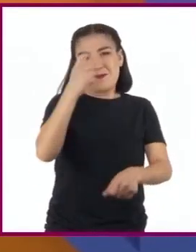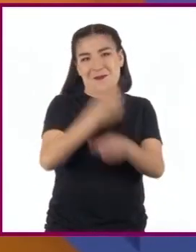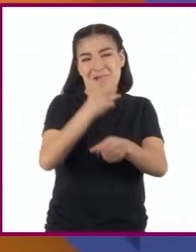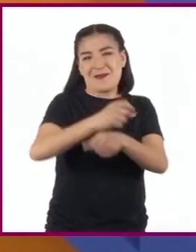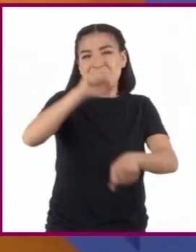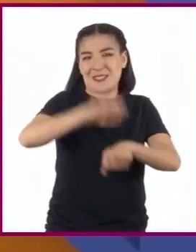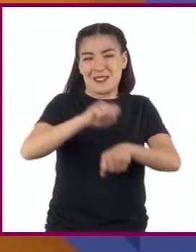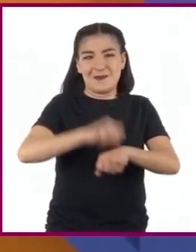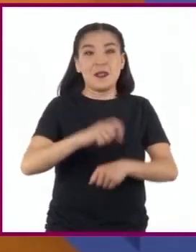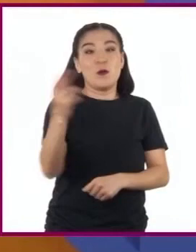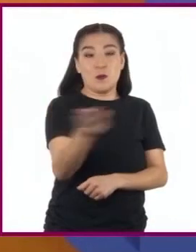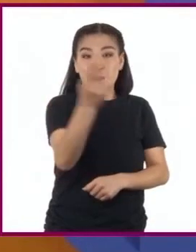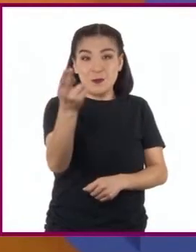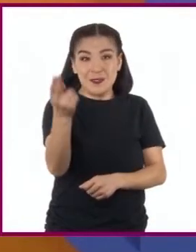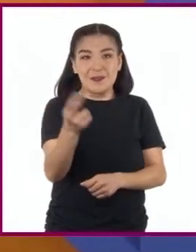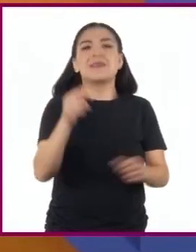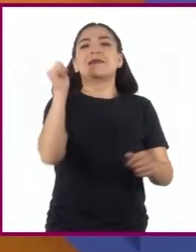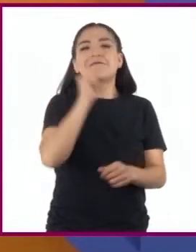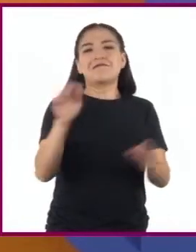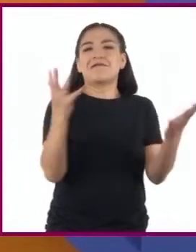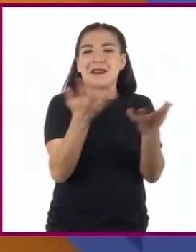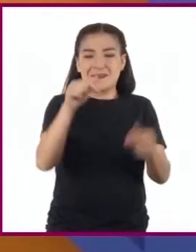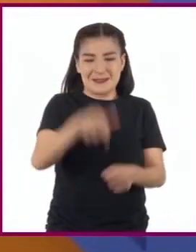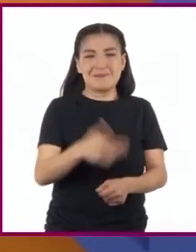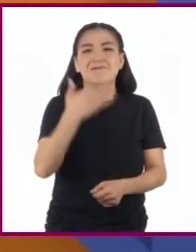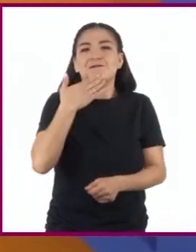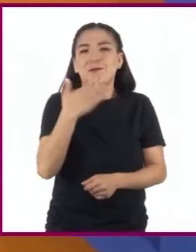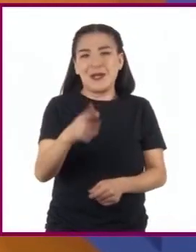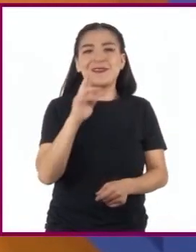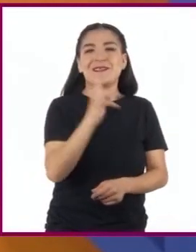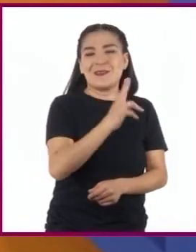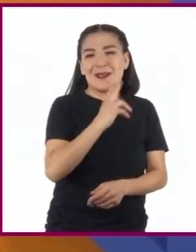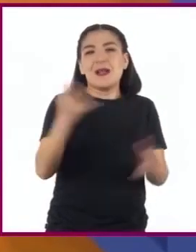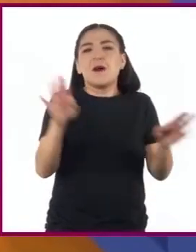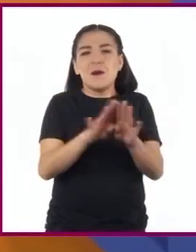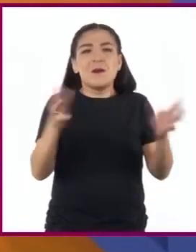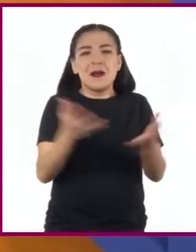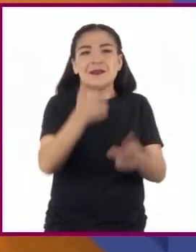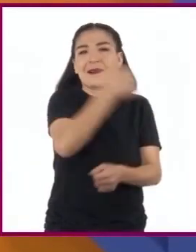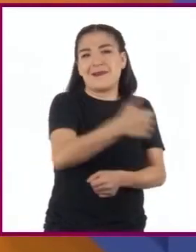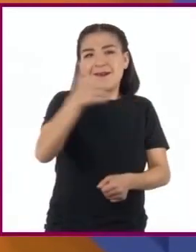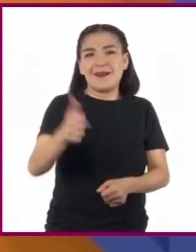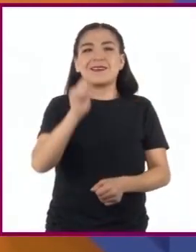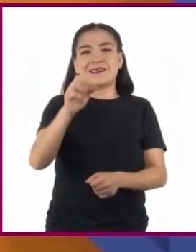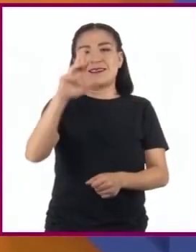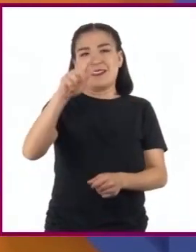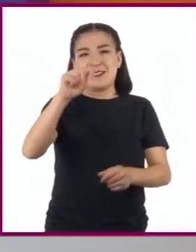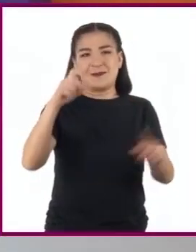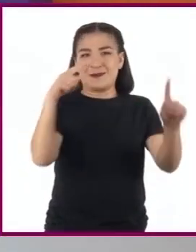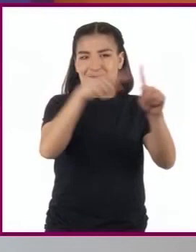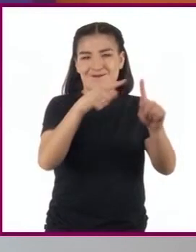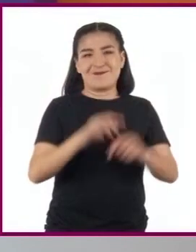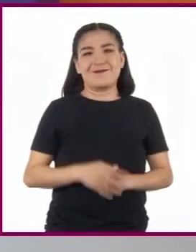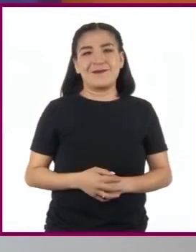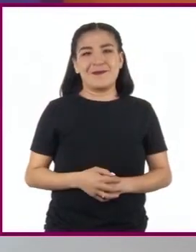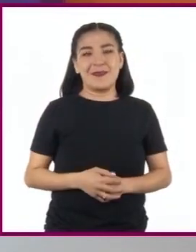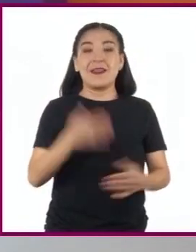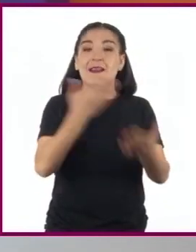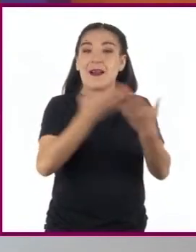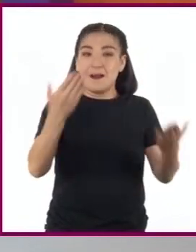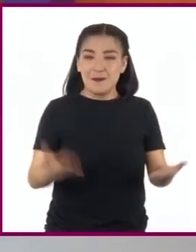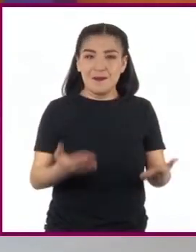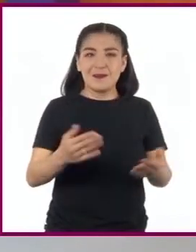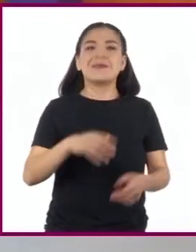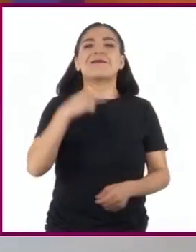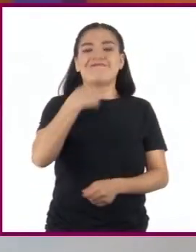secundaria. Ustedes hicieron posible este noticiero realizando cada uno de los retos sugeridos. Ahora